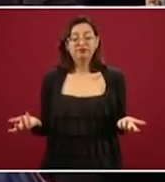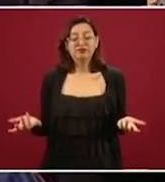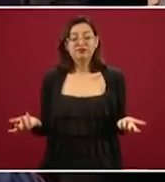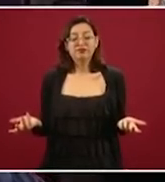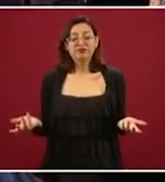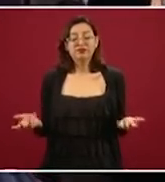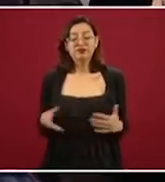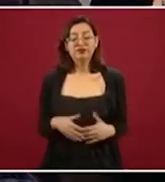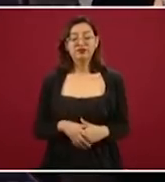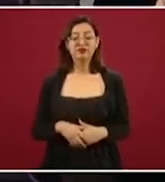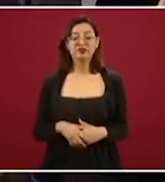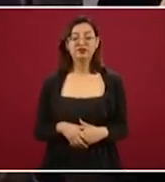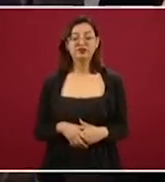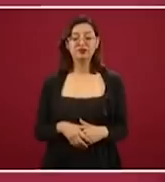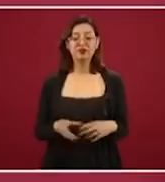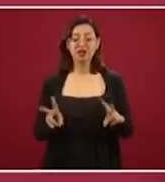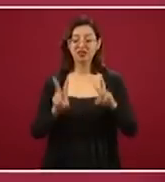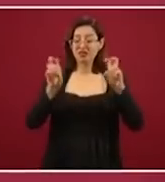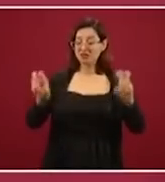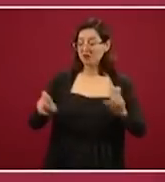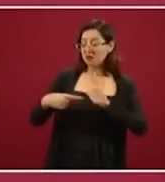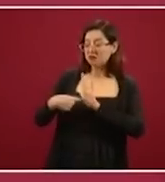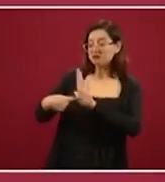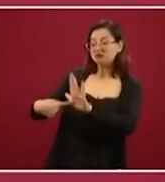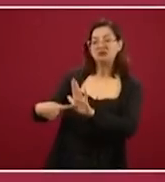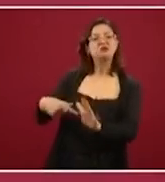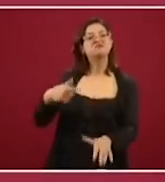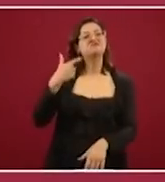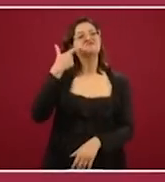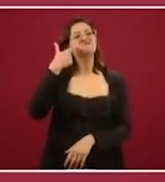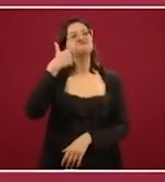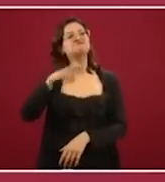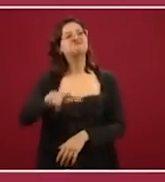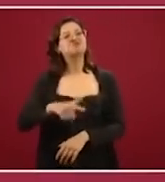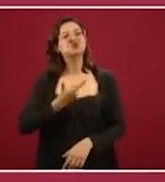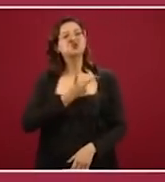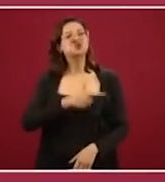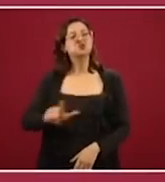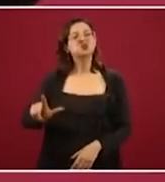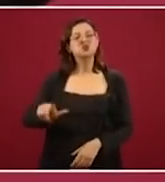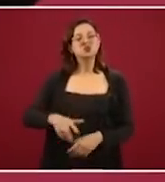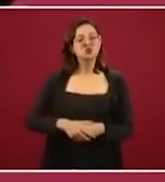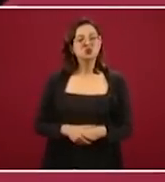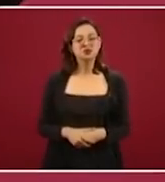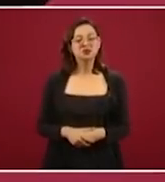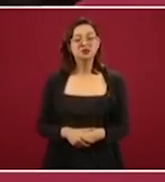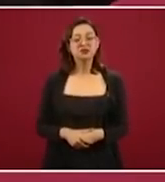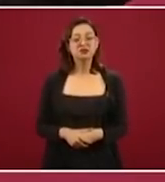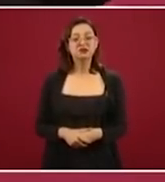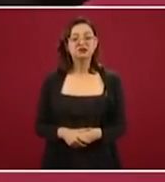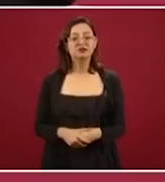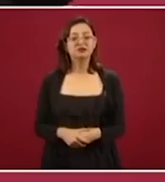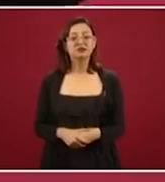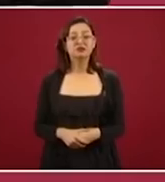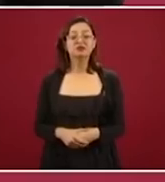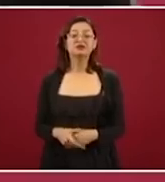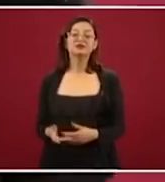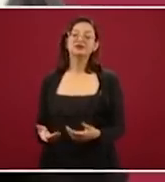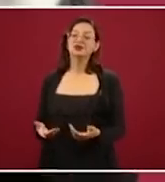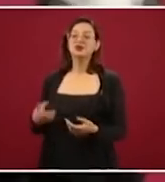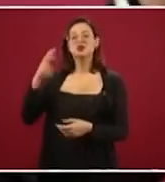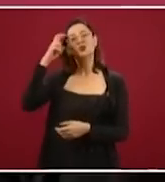no se quería abordar así estos asuntos. Mientras el mundo color de